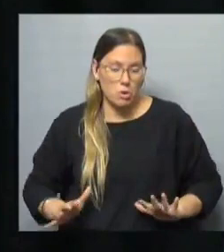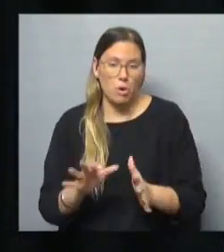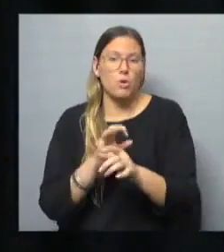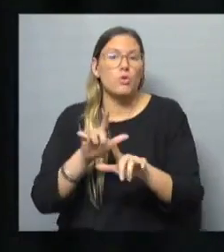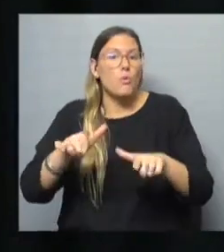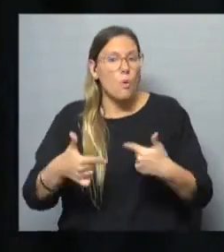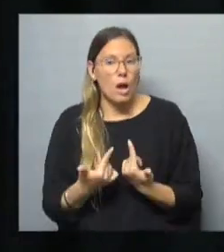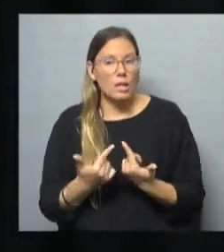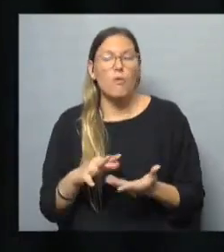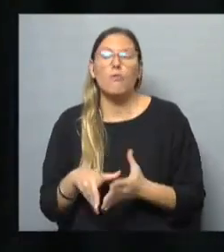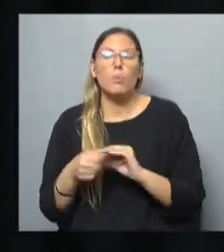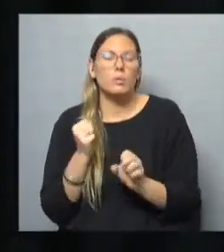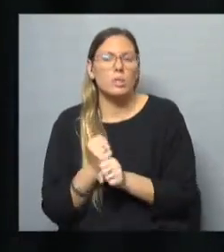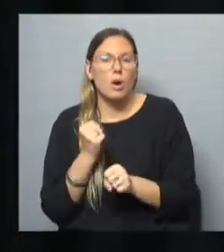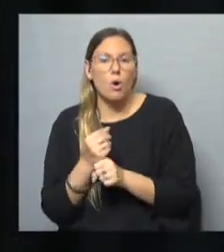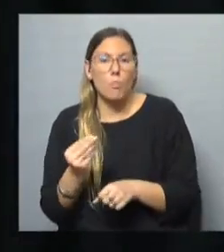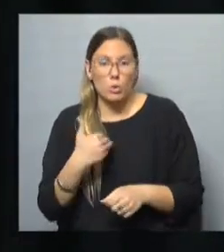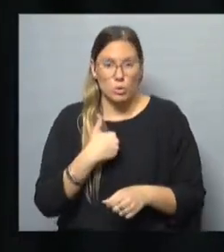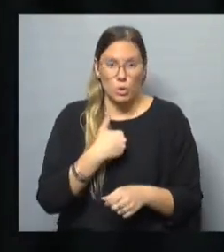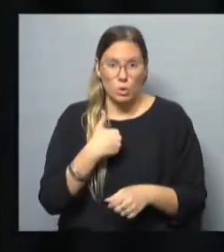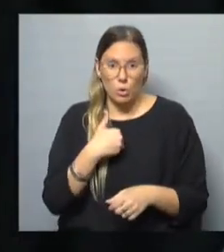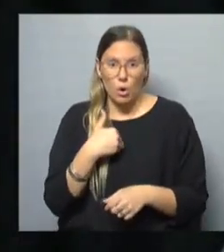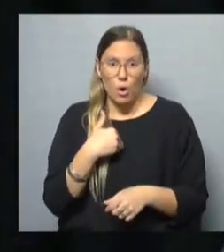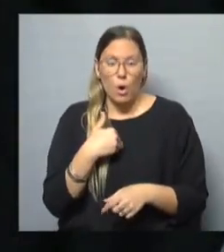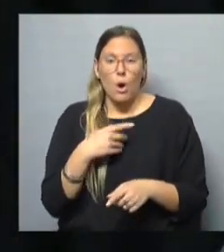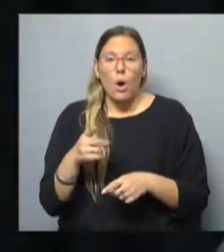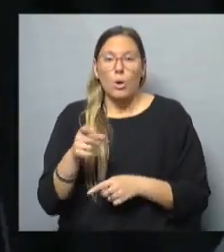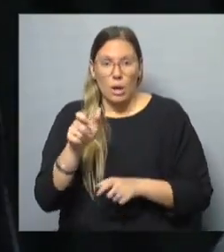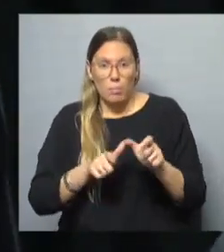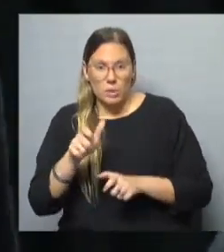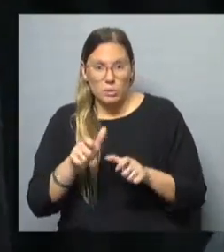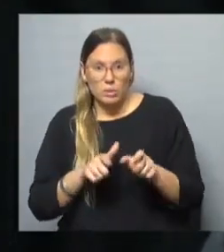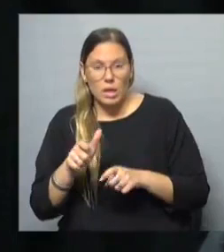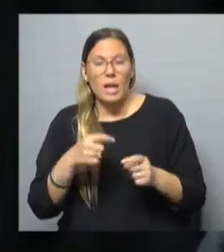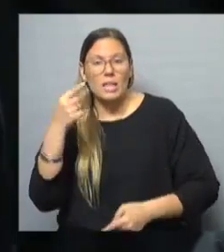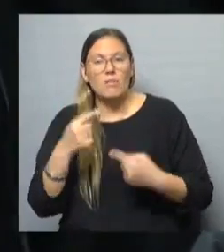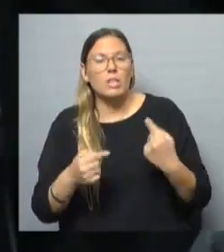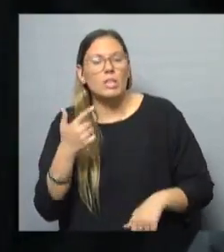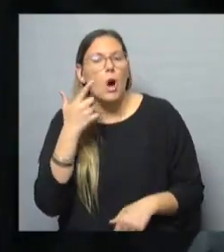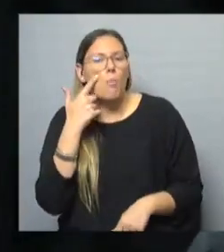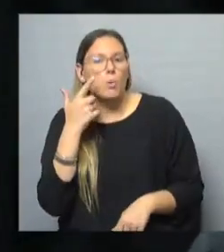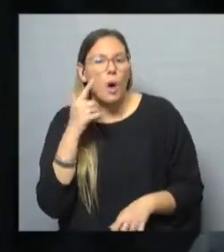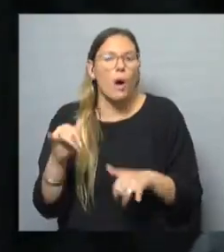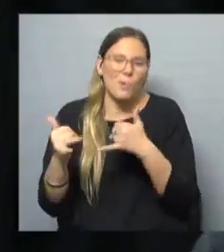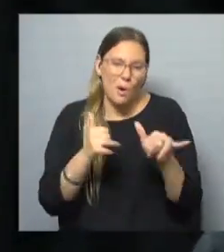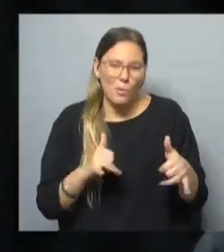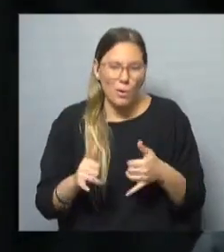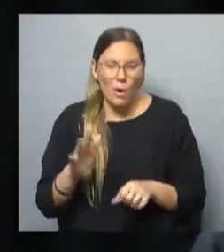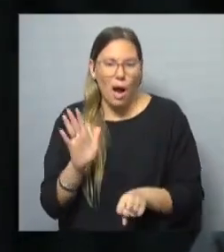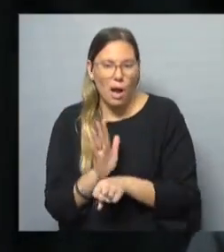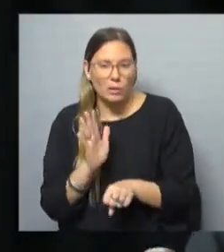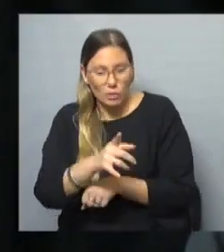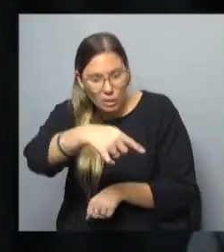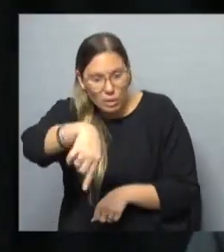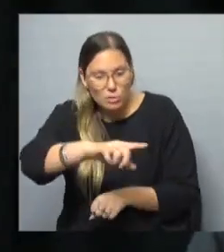Y la manera de trabajar es justamente yo en mi rol de conductor el día de la fecha. Con el público le vamos a ir poniendo distintas pruebas, distintos juegos a los actores para que,